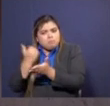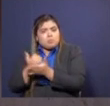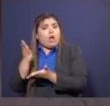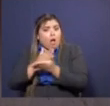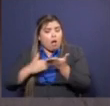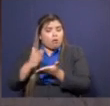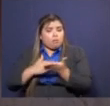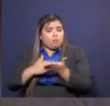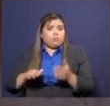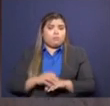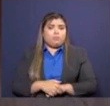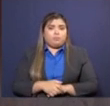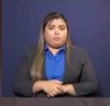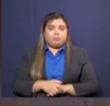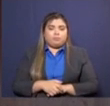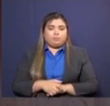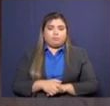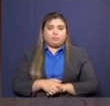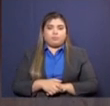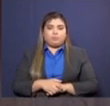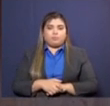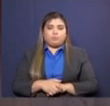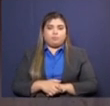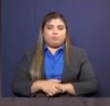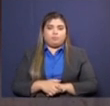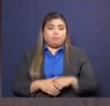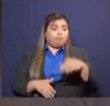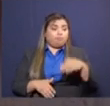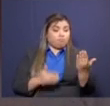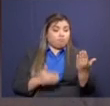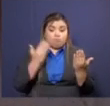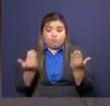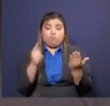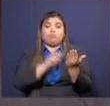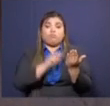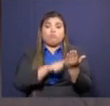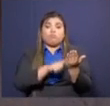Entre los dos primeros se identifica Azuero